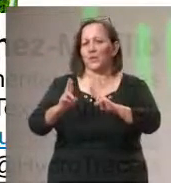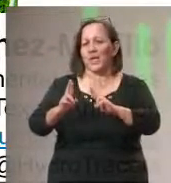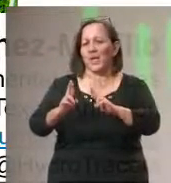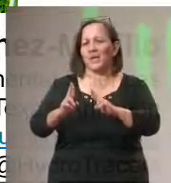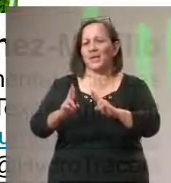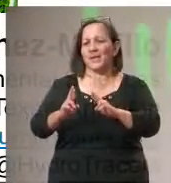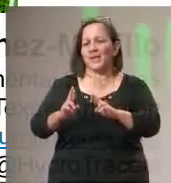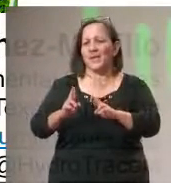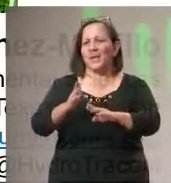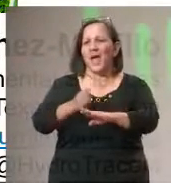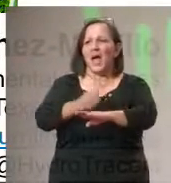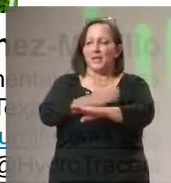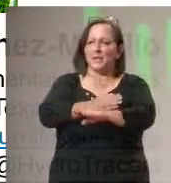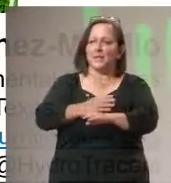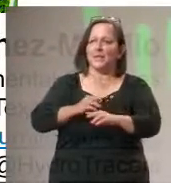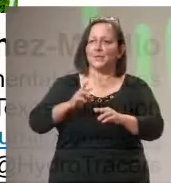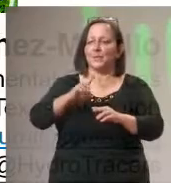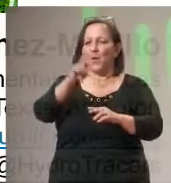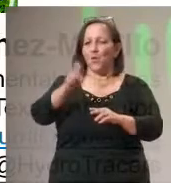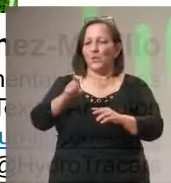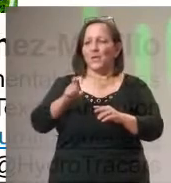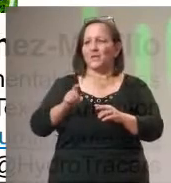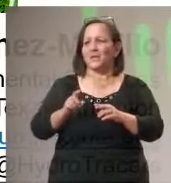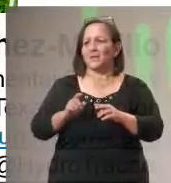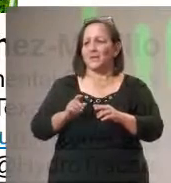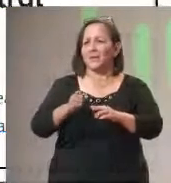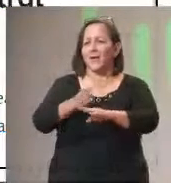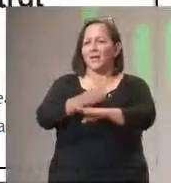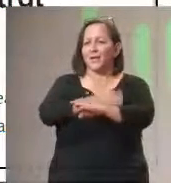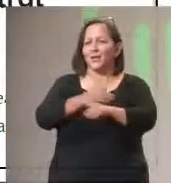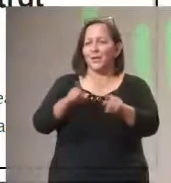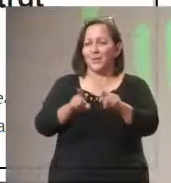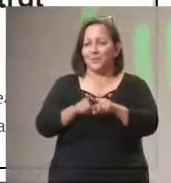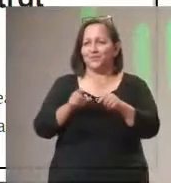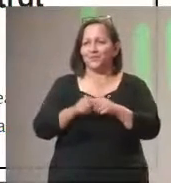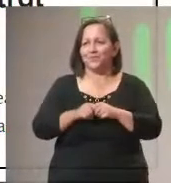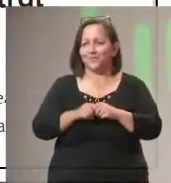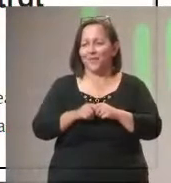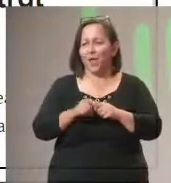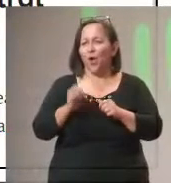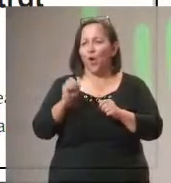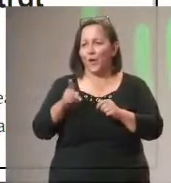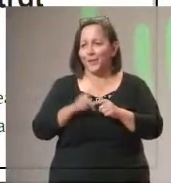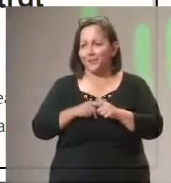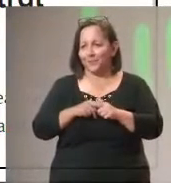las preguntas anteriores. Adelante. Yo tengo el control aquí. Ok.